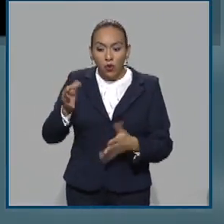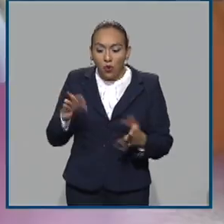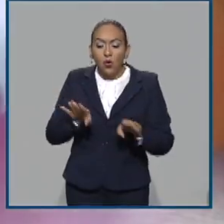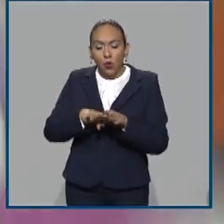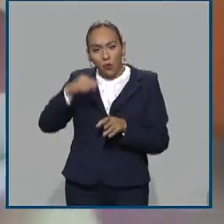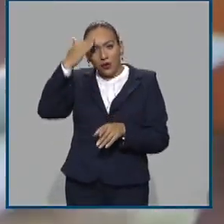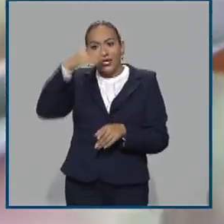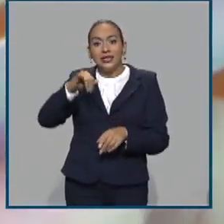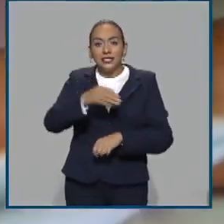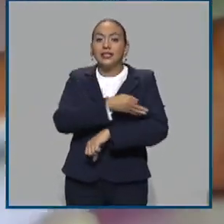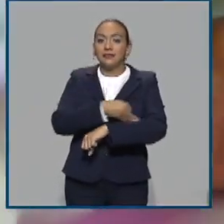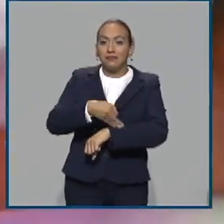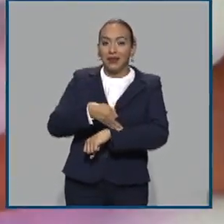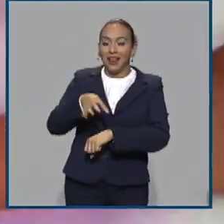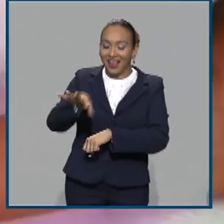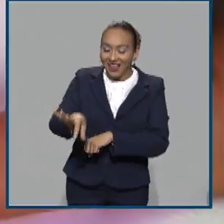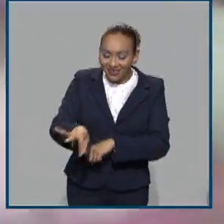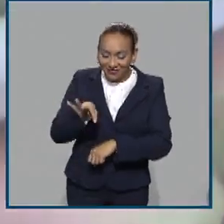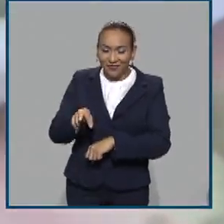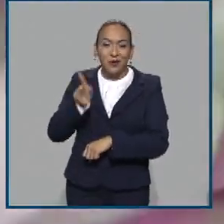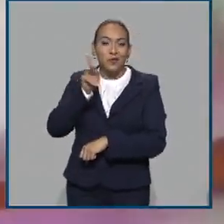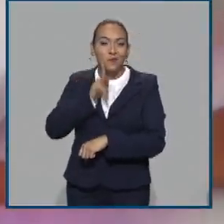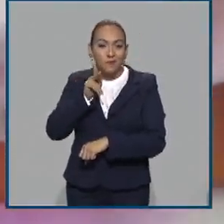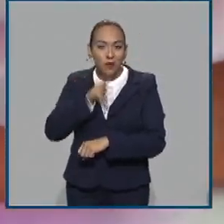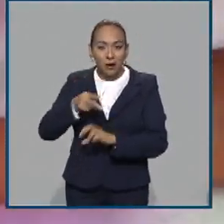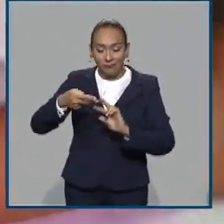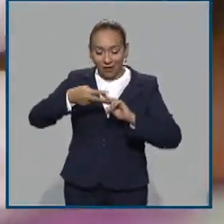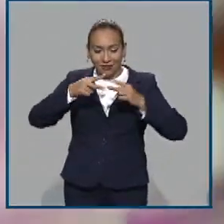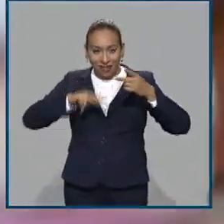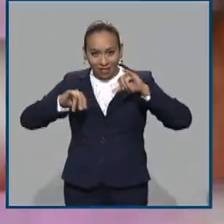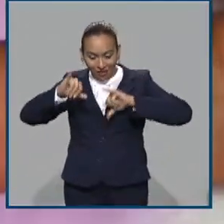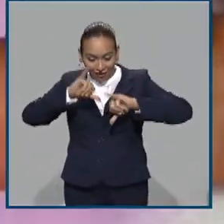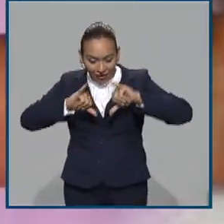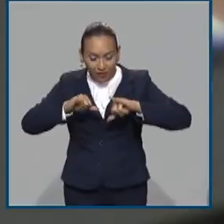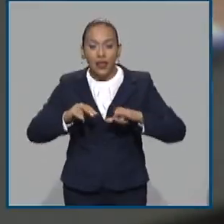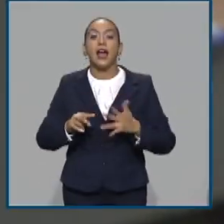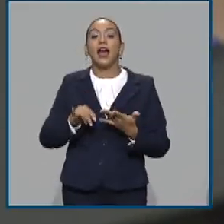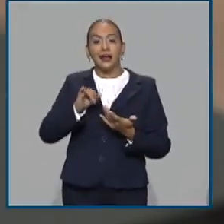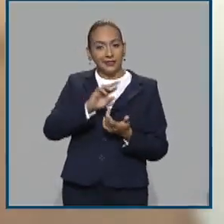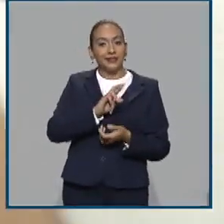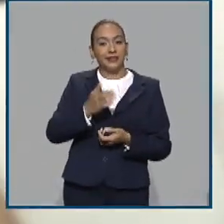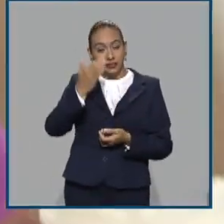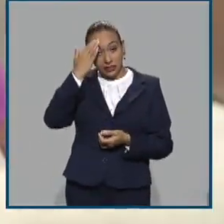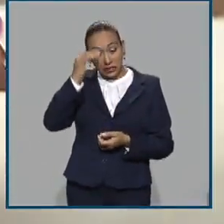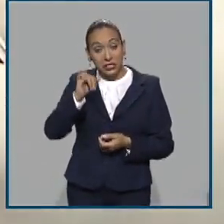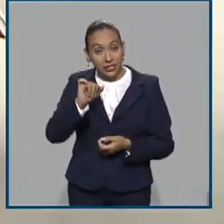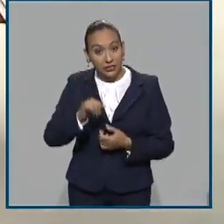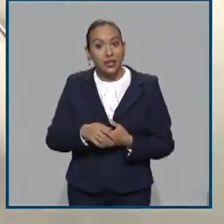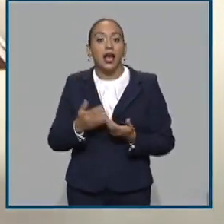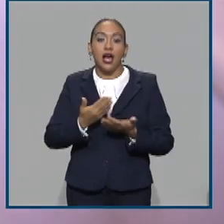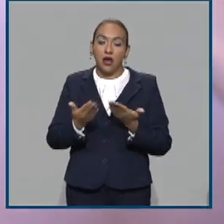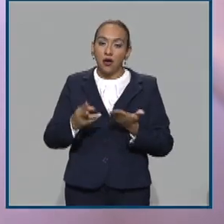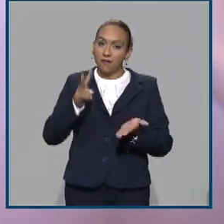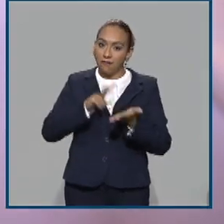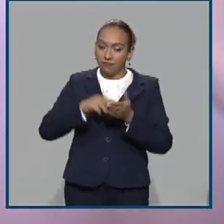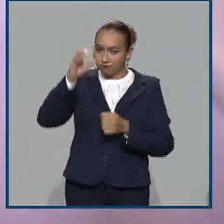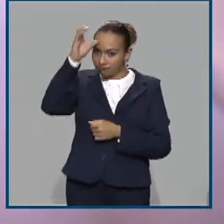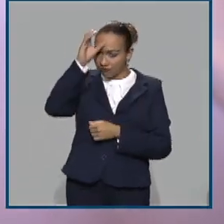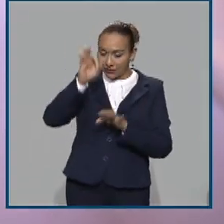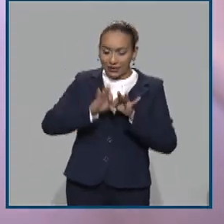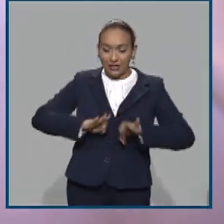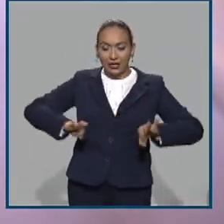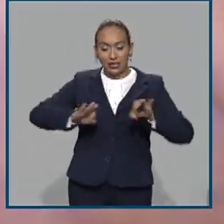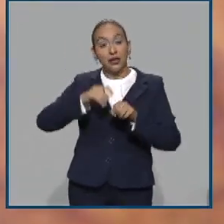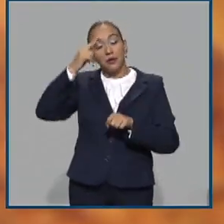su parentesco. La Corte Interamericana de Derechos Humanos ha reconocido la importancia de la ciencia para la identificación de